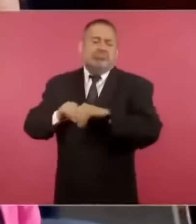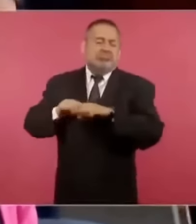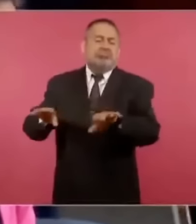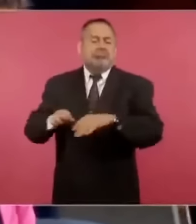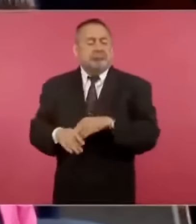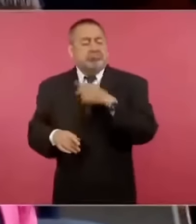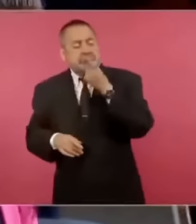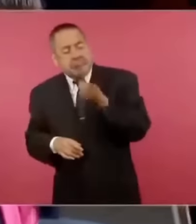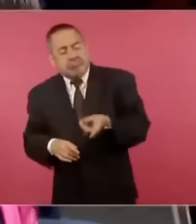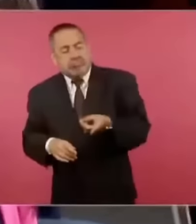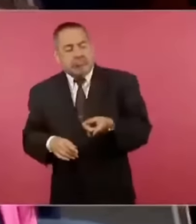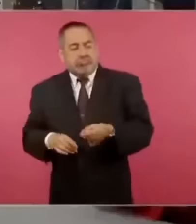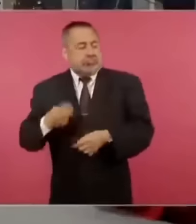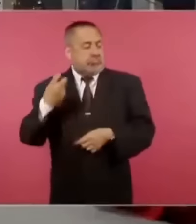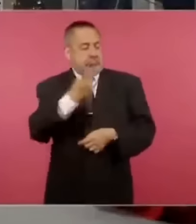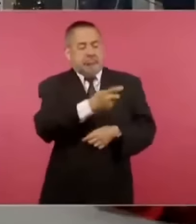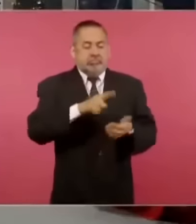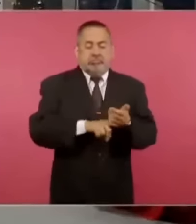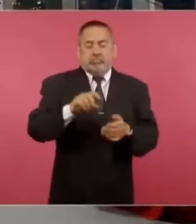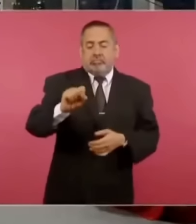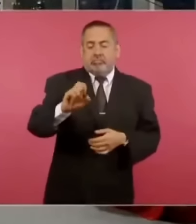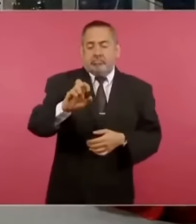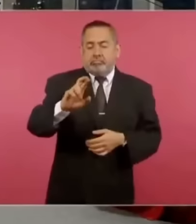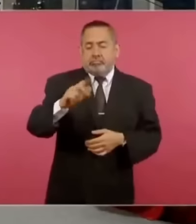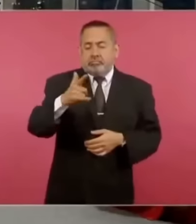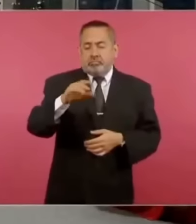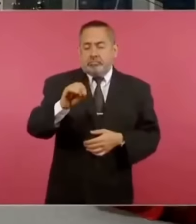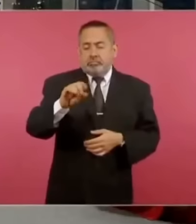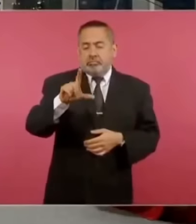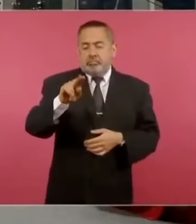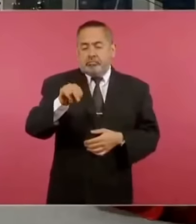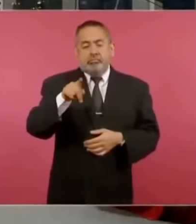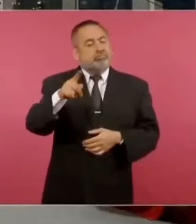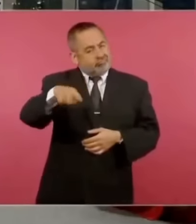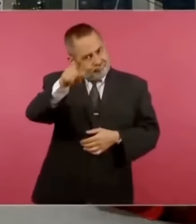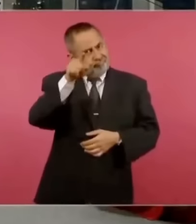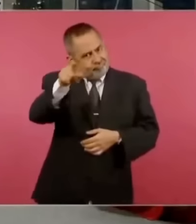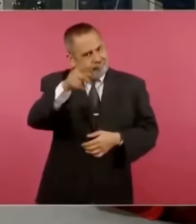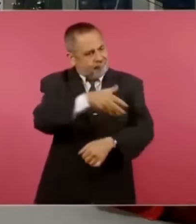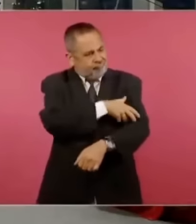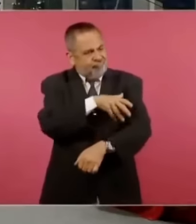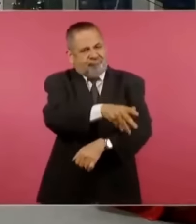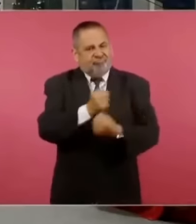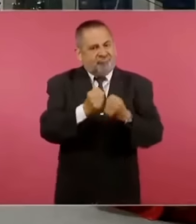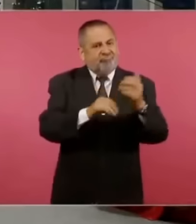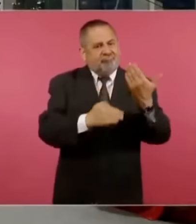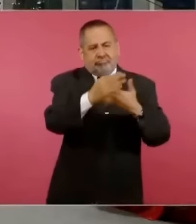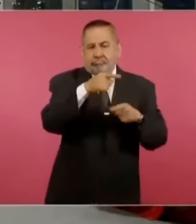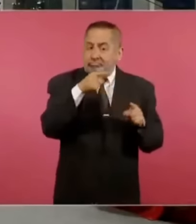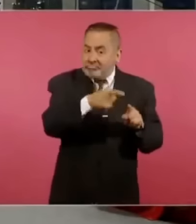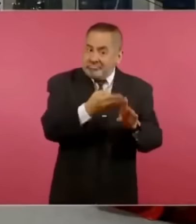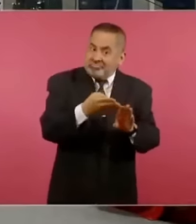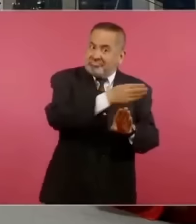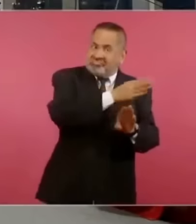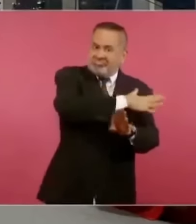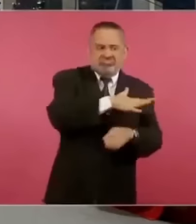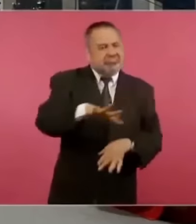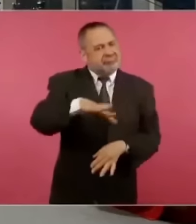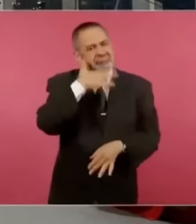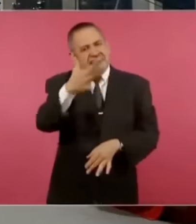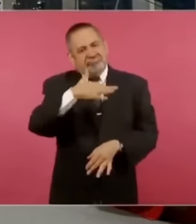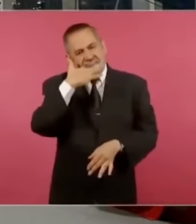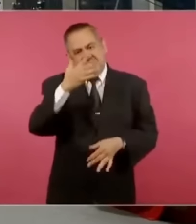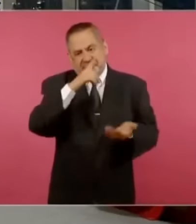dijo que se refirió a Sergio Lunas, que es otro que ustedes han empoderado y que de verdad trae una historia de corrupción terrible